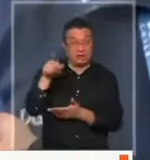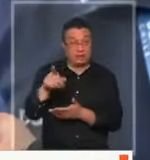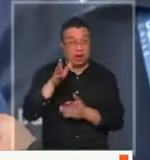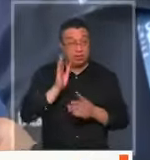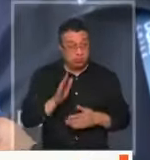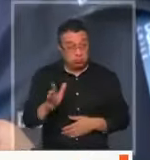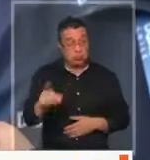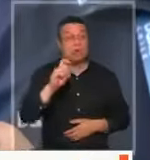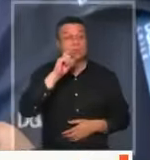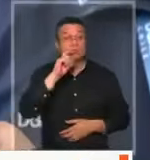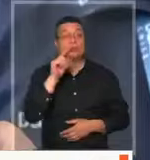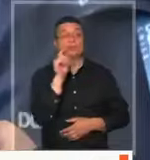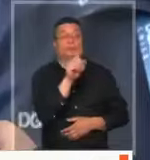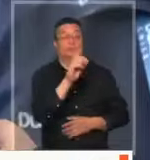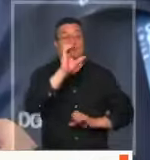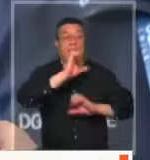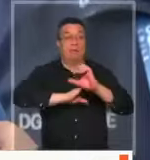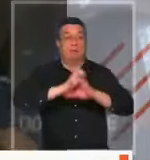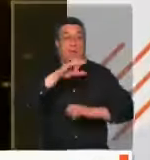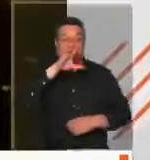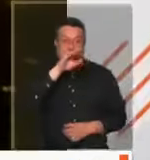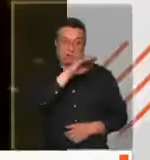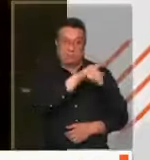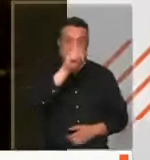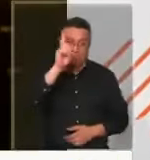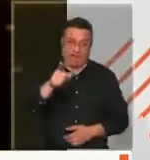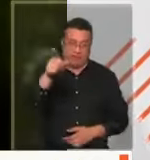perdurar, es la empresa Huachipato.